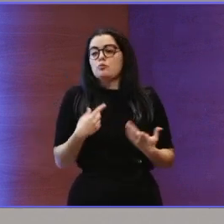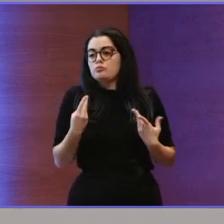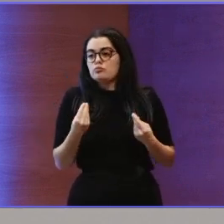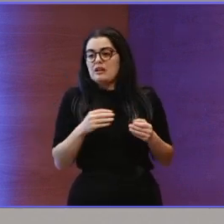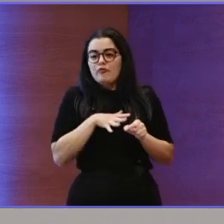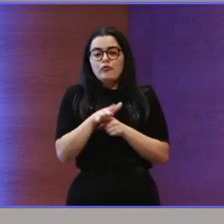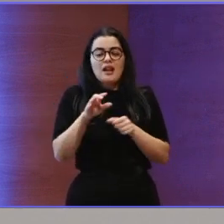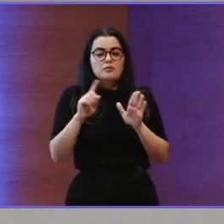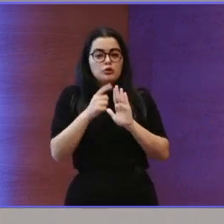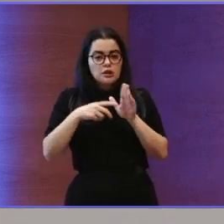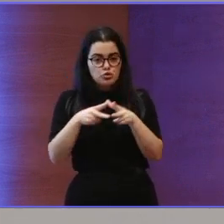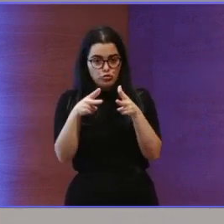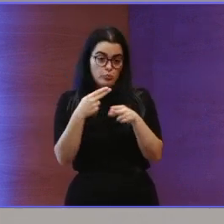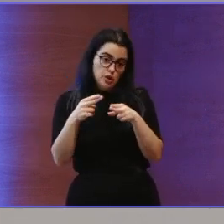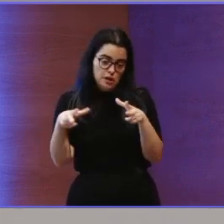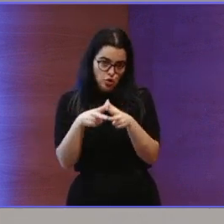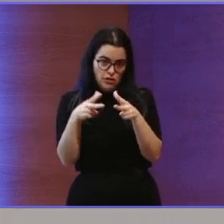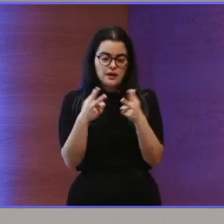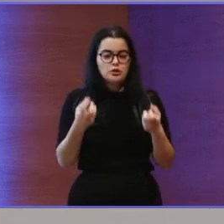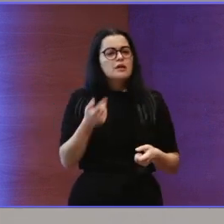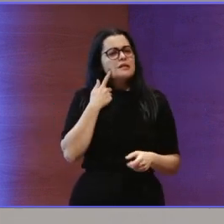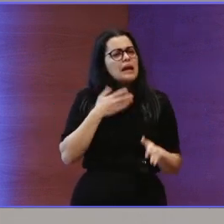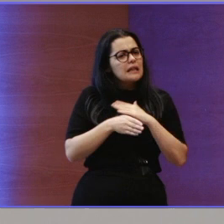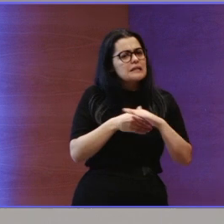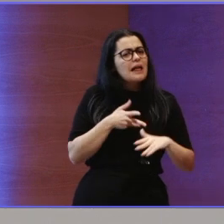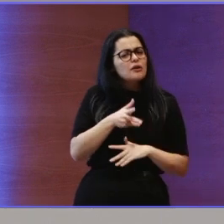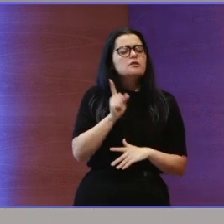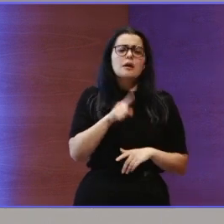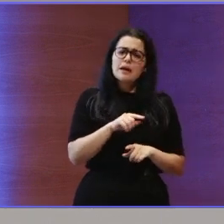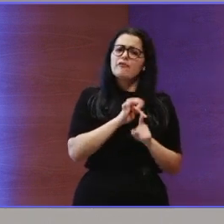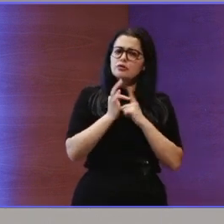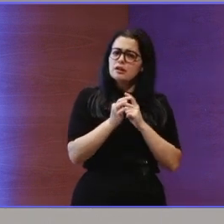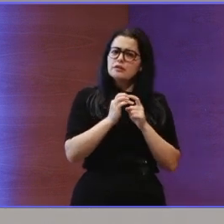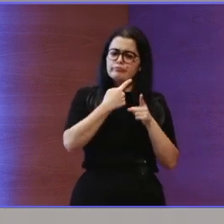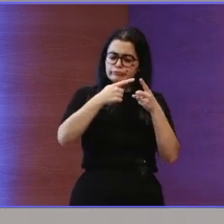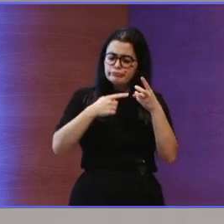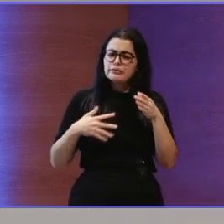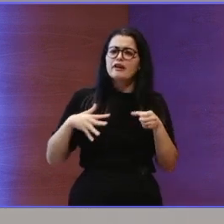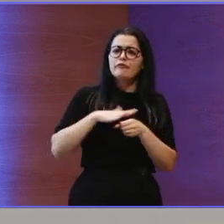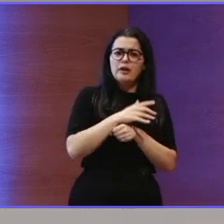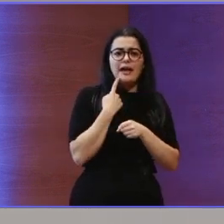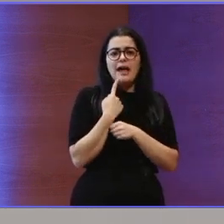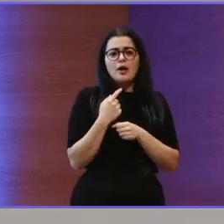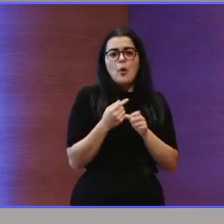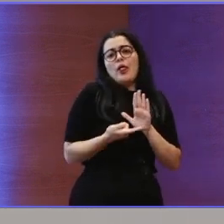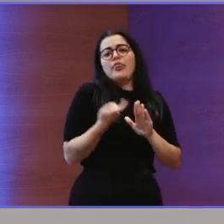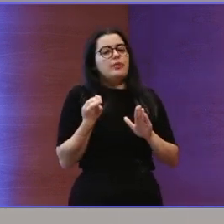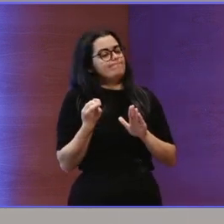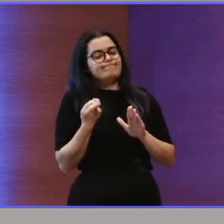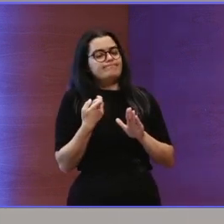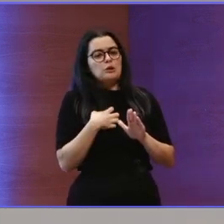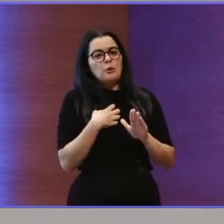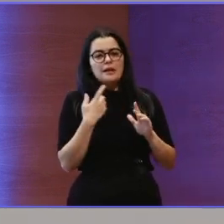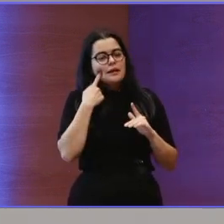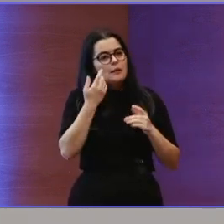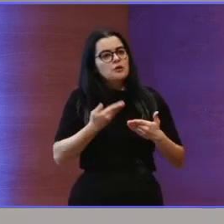con lo cual en en el en el campo del acceso a derechos también hay muchos elementos que son difíciles de aislar y que tenemos que verlas de